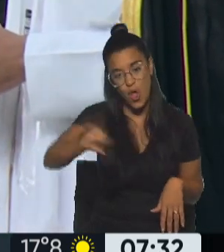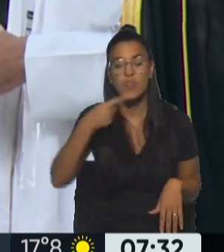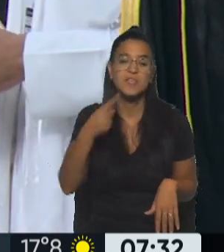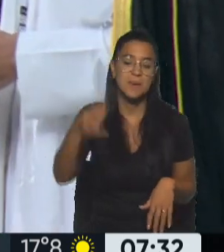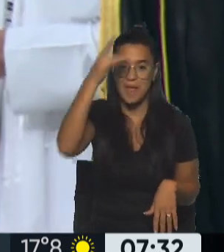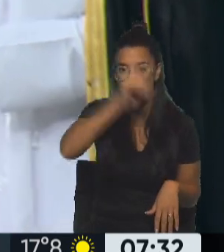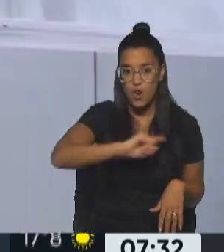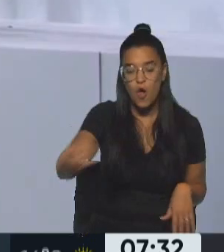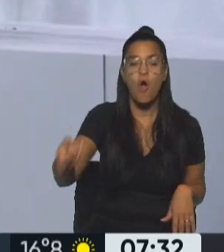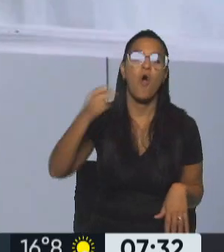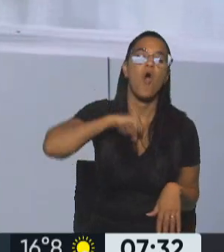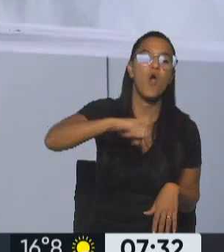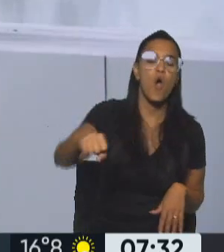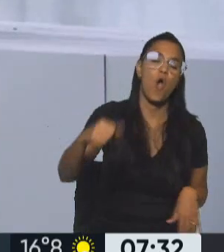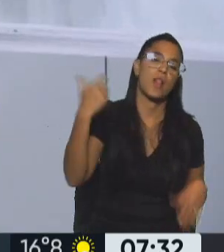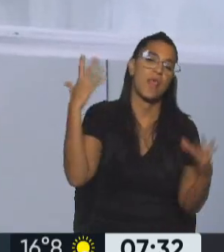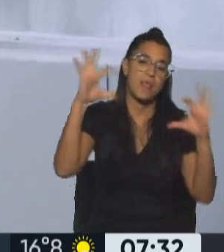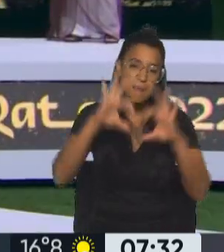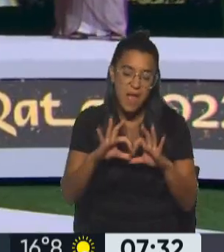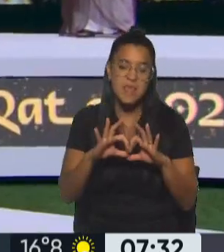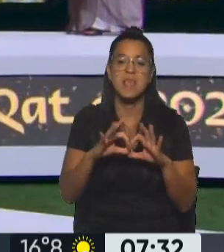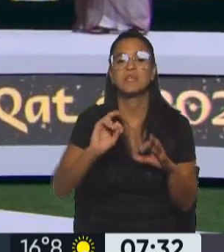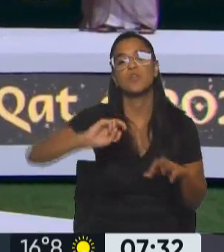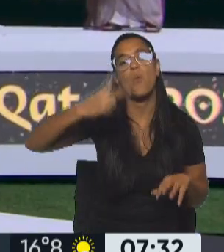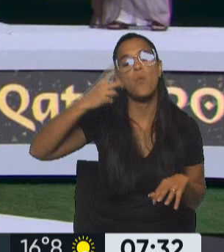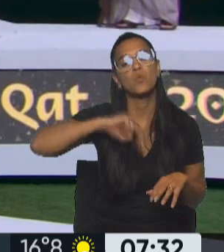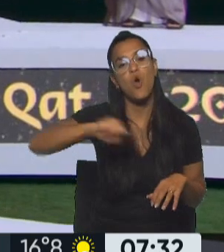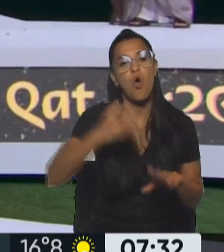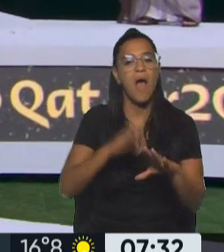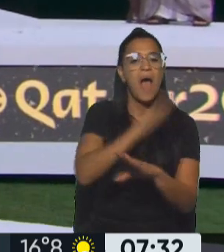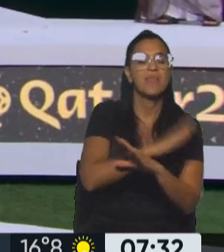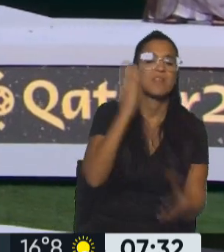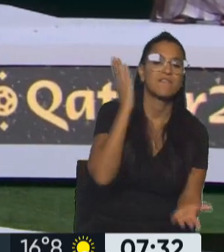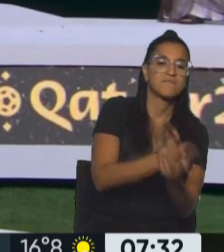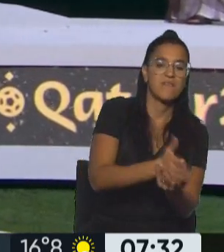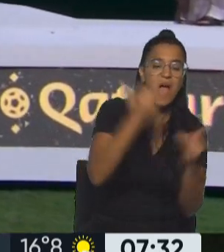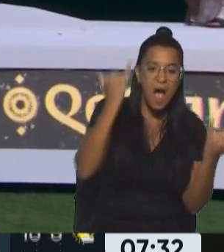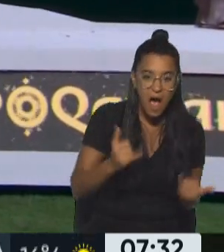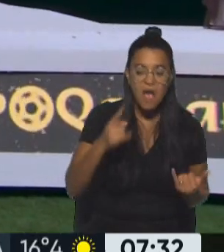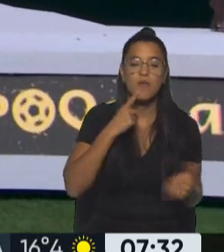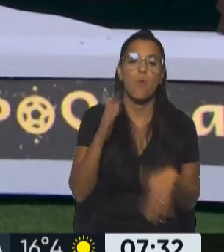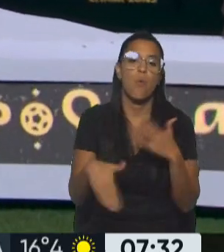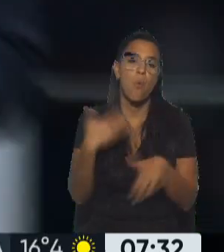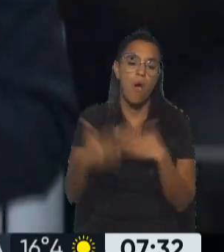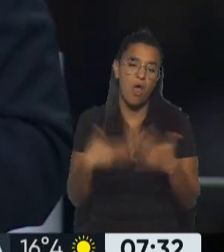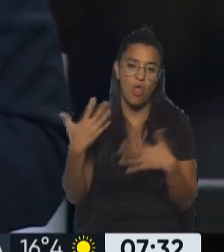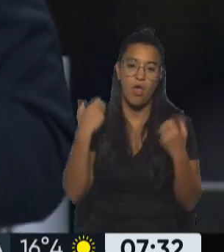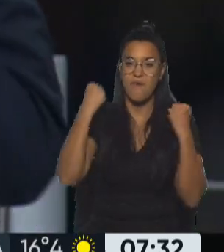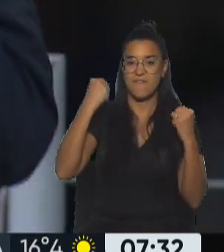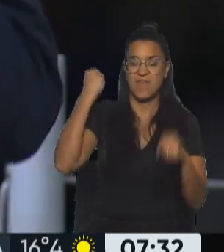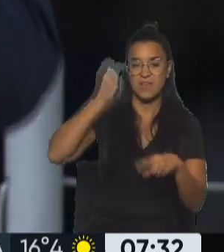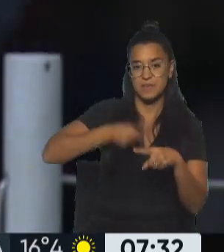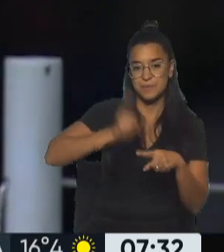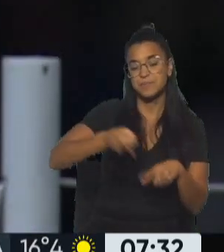penal, el gol de Di María, que el segundo gol de Messi tenía una falta previa y que los jugadores salieron del banco a festejar